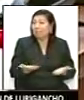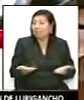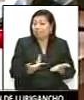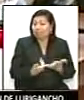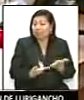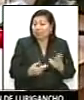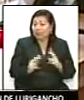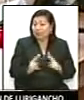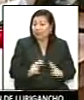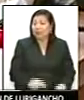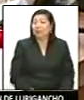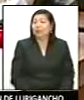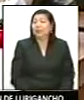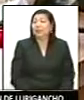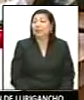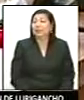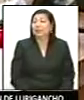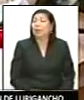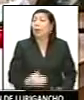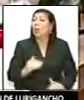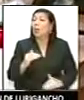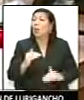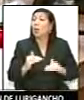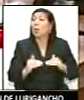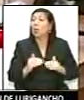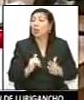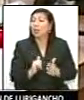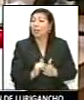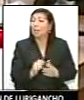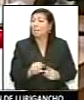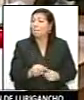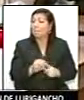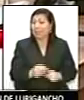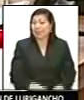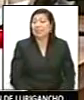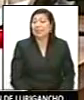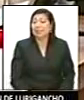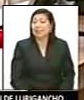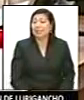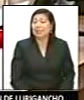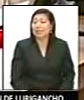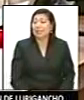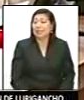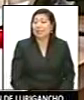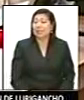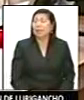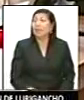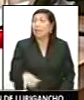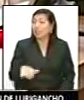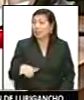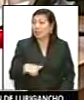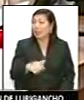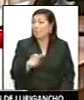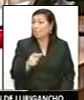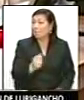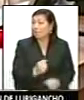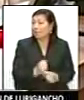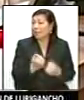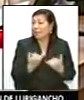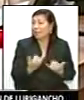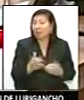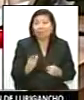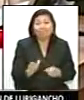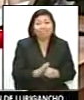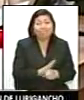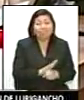textualmente en la observación, la desigualdad, que se está aplicando un principio de igualdad entre los trabajadores. Y eso es